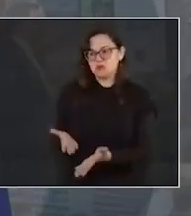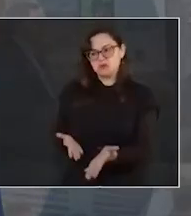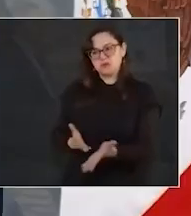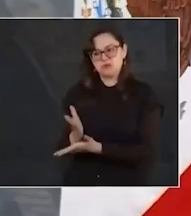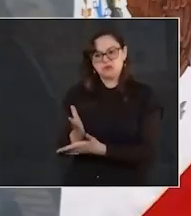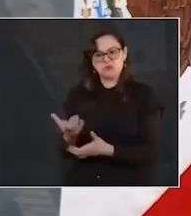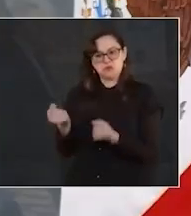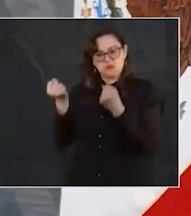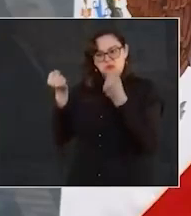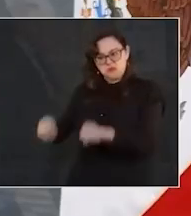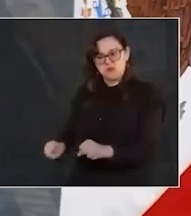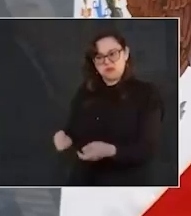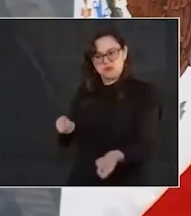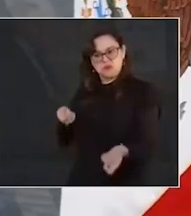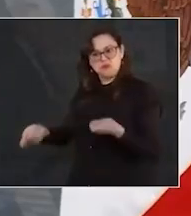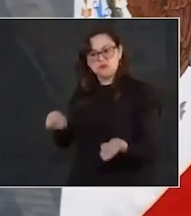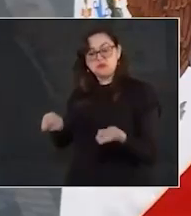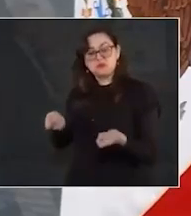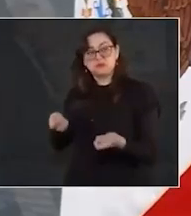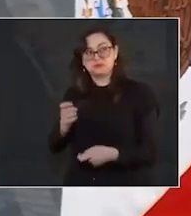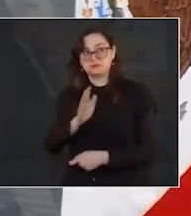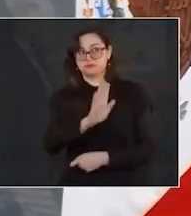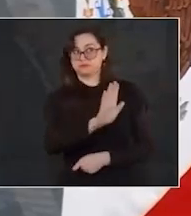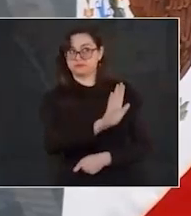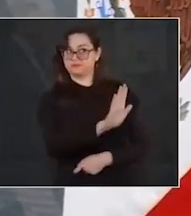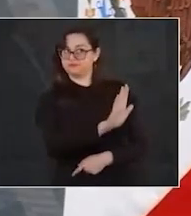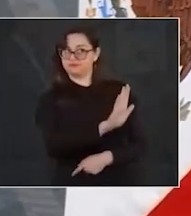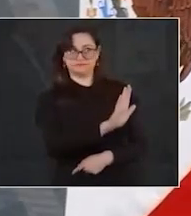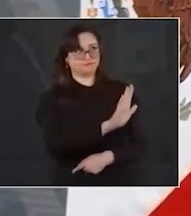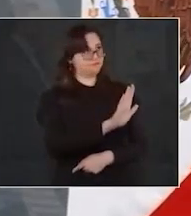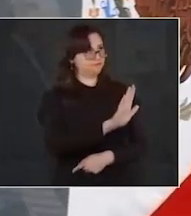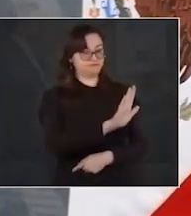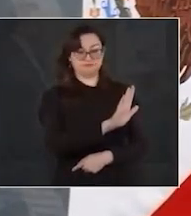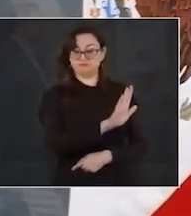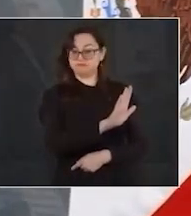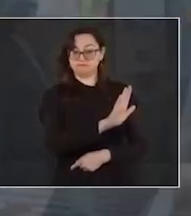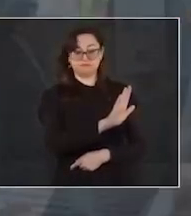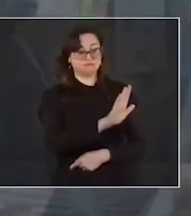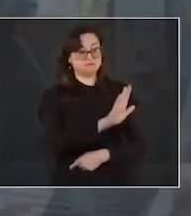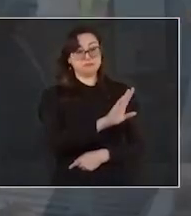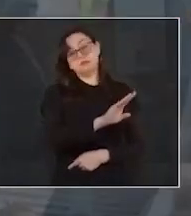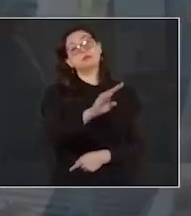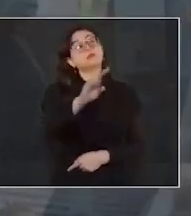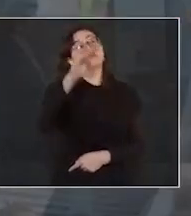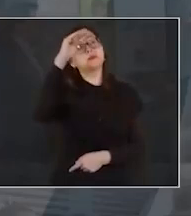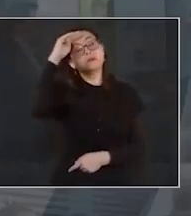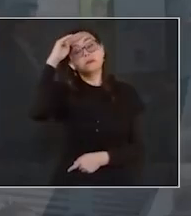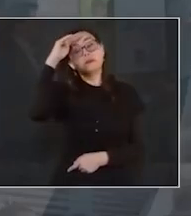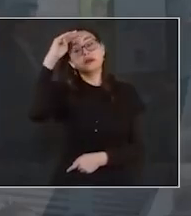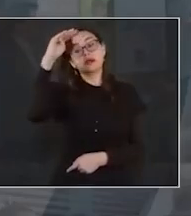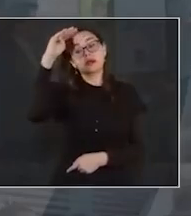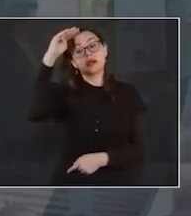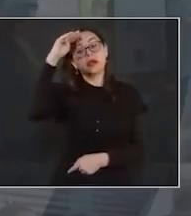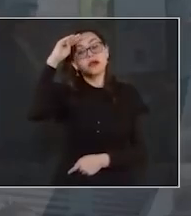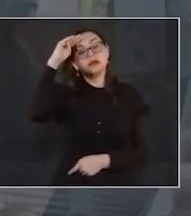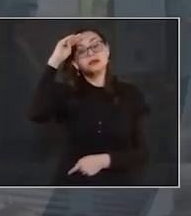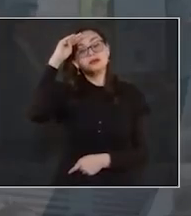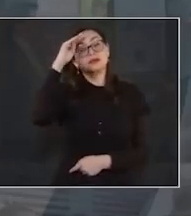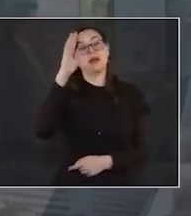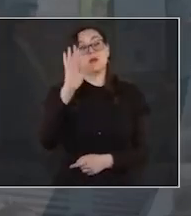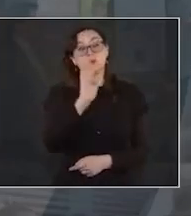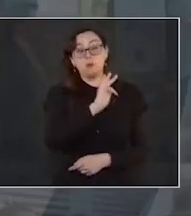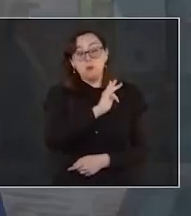Así te ha hecho a los republicanos el presidente López Obrador que amenaza con intervenir en las